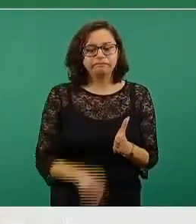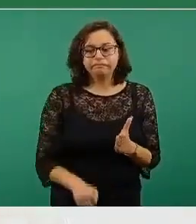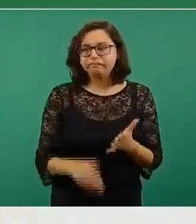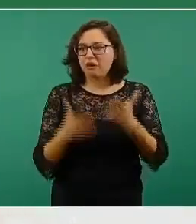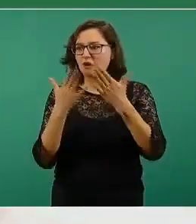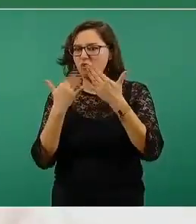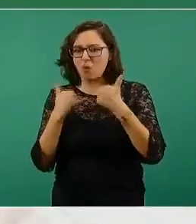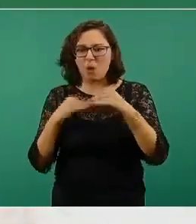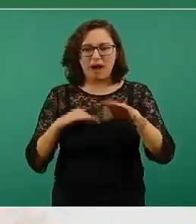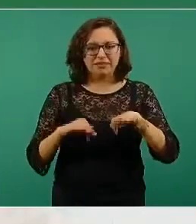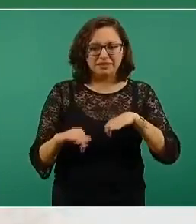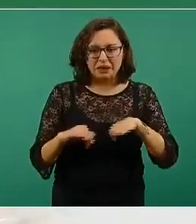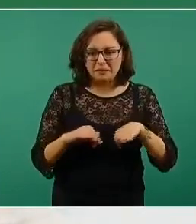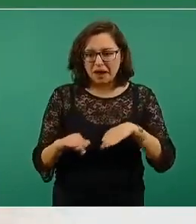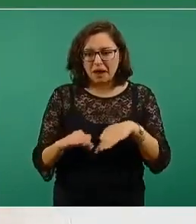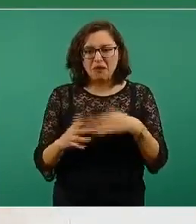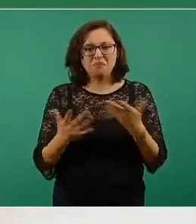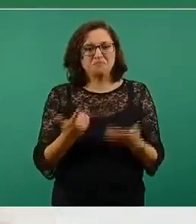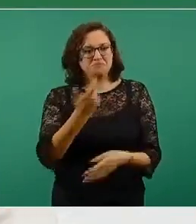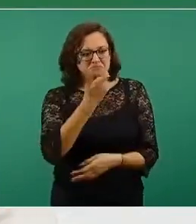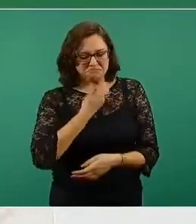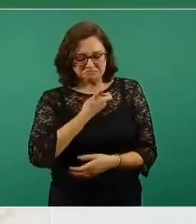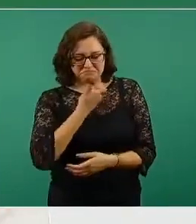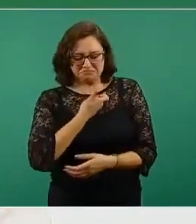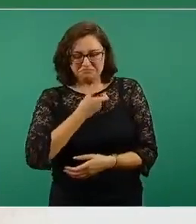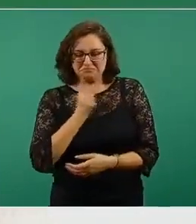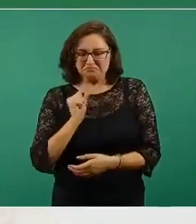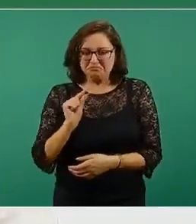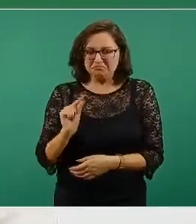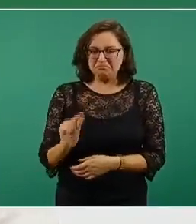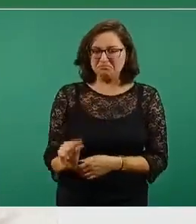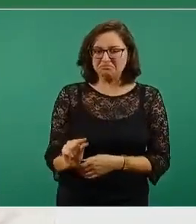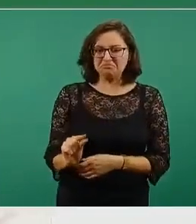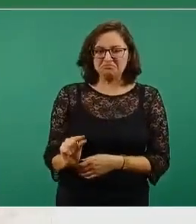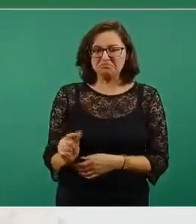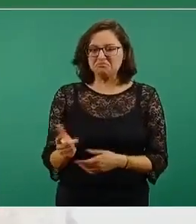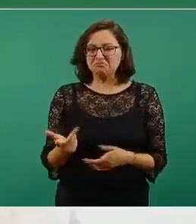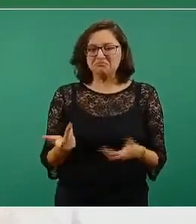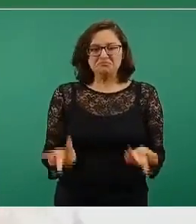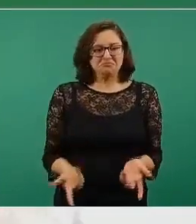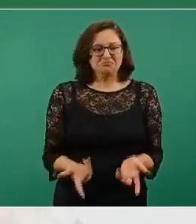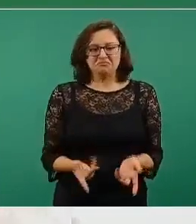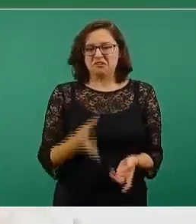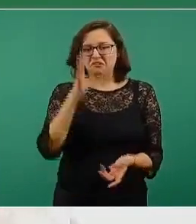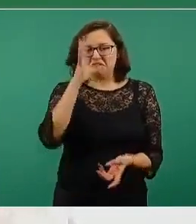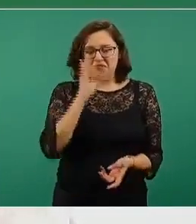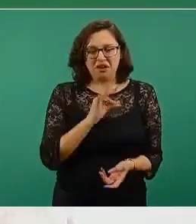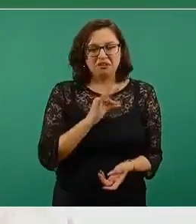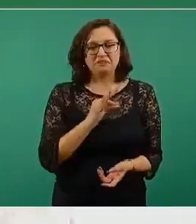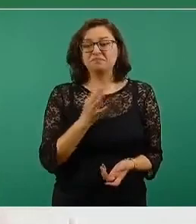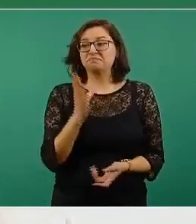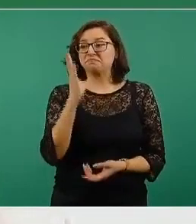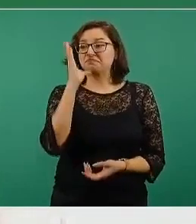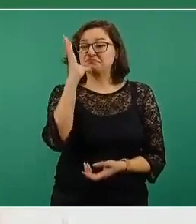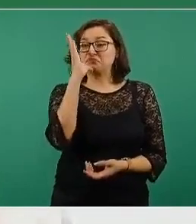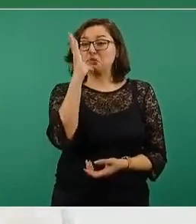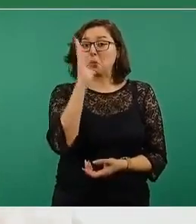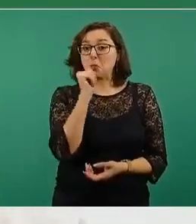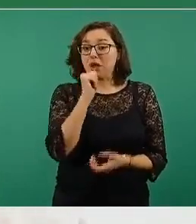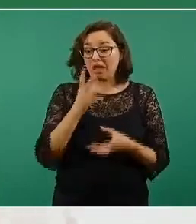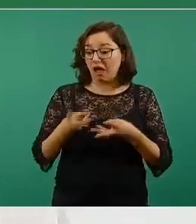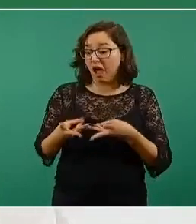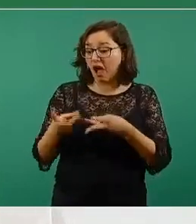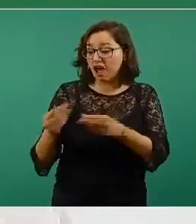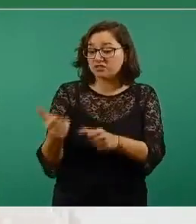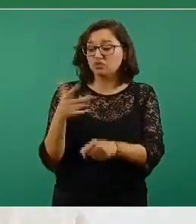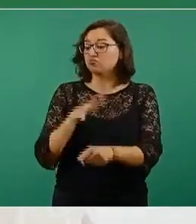empleo estable, o que su salario es notoriamente inadecuado, que no puede cubrir las condiciones de